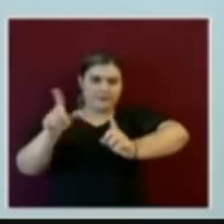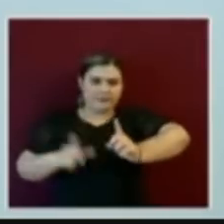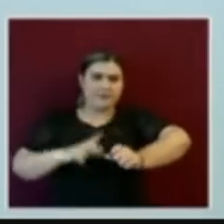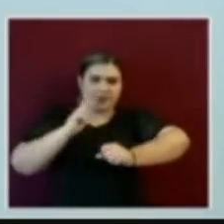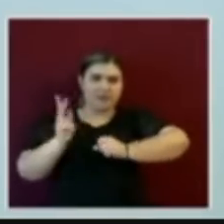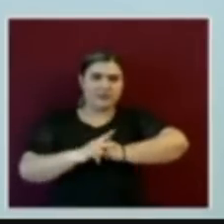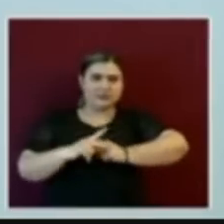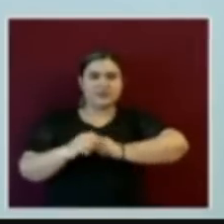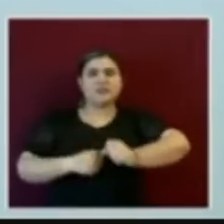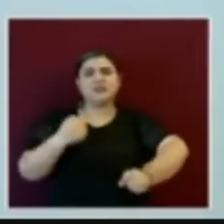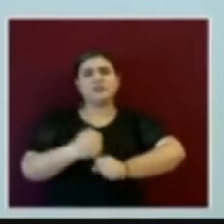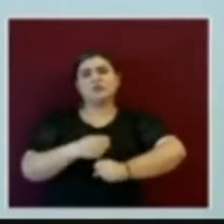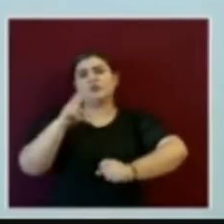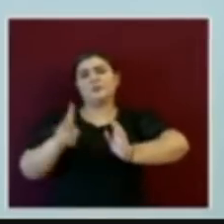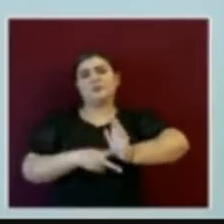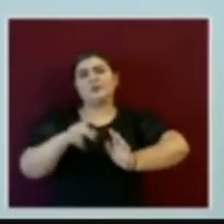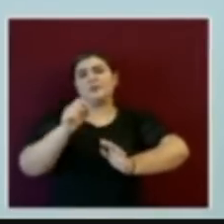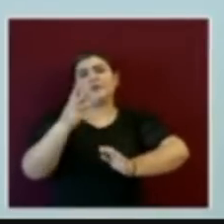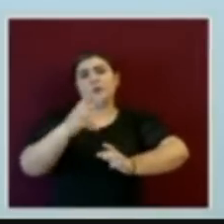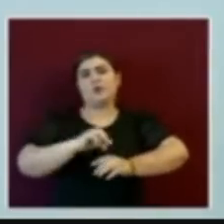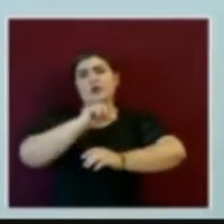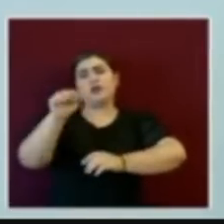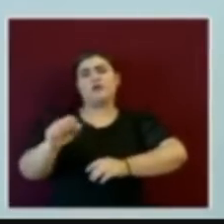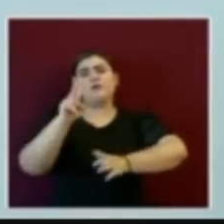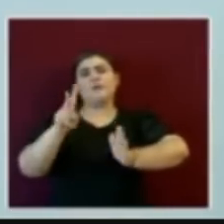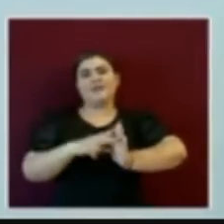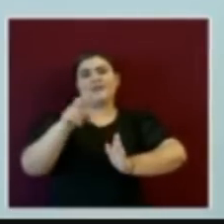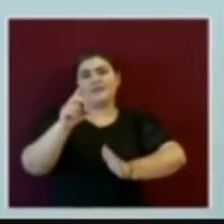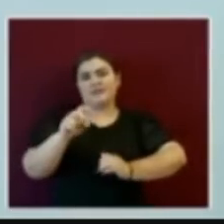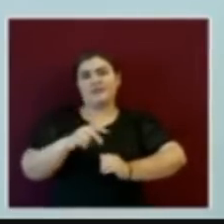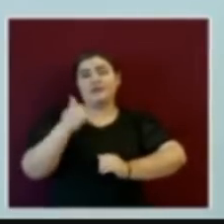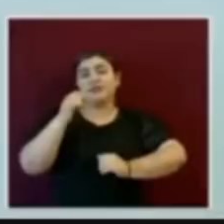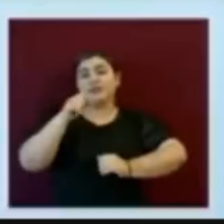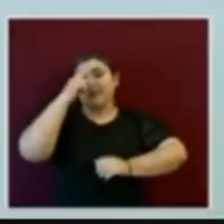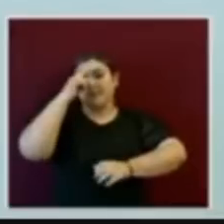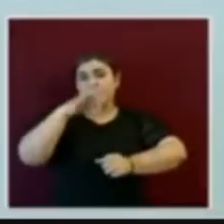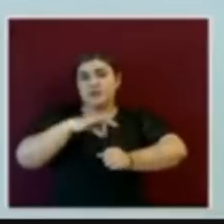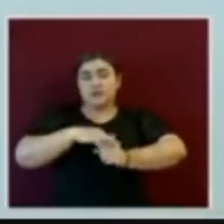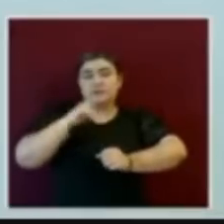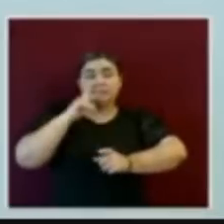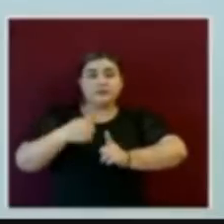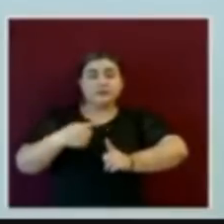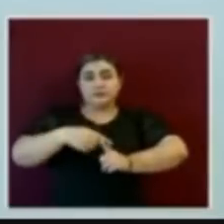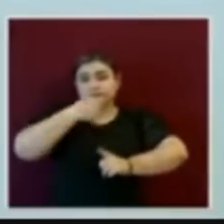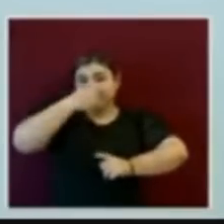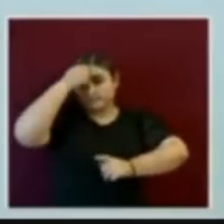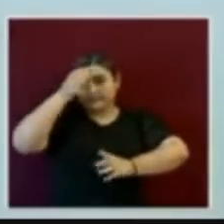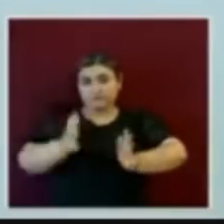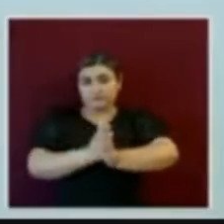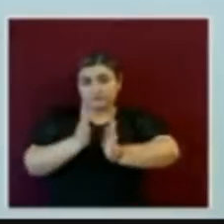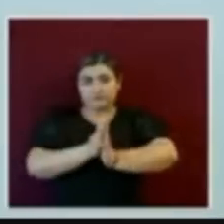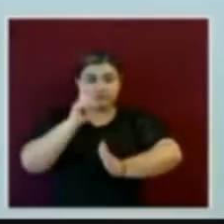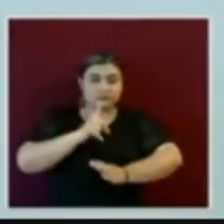periodo 24-30 y luego para la elección de quien será candidato